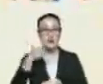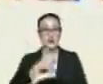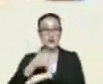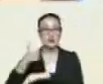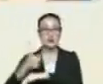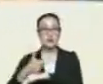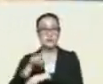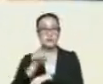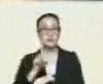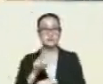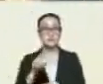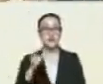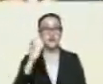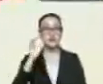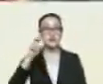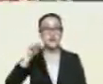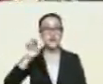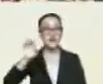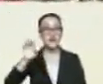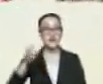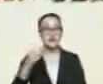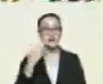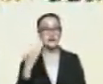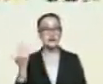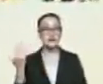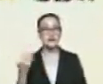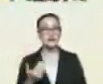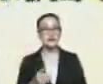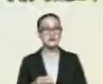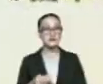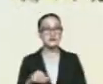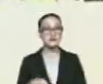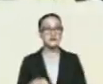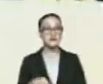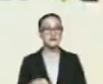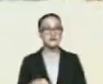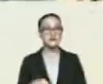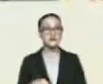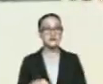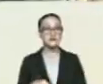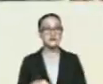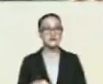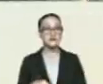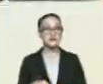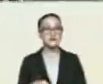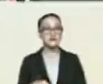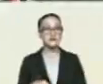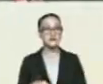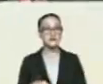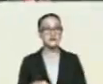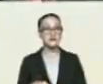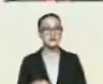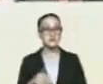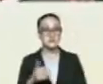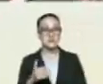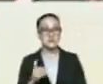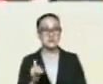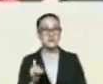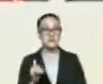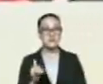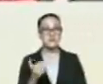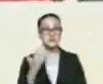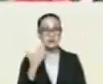rectores principales del Consejo Nacional Electoral dentro del Salón Protocolar del Palacio Federal Legislativo, donde estarán